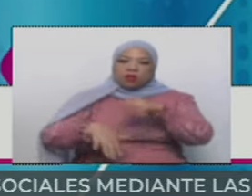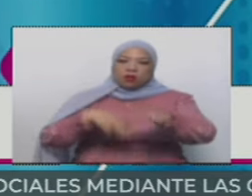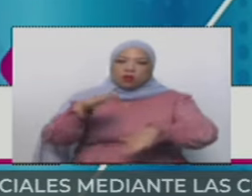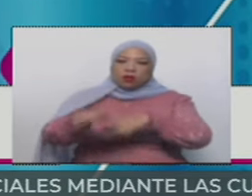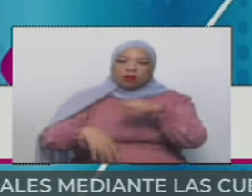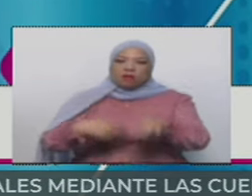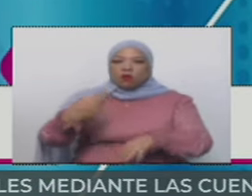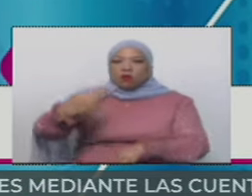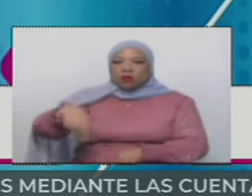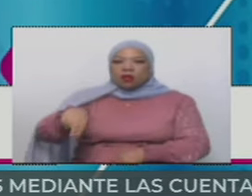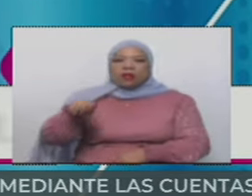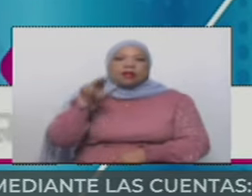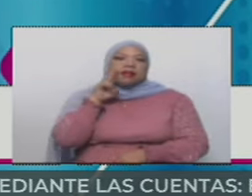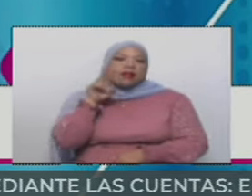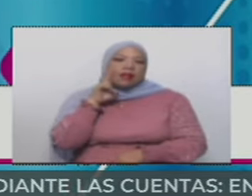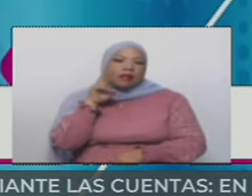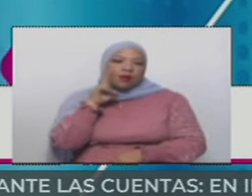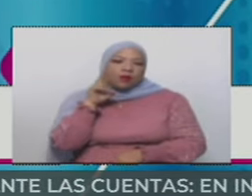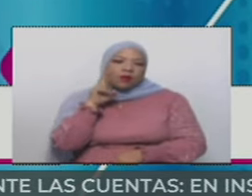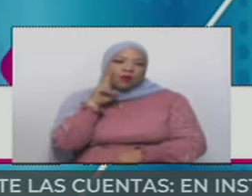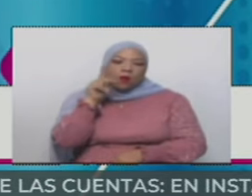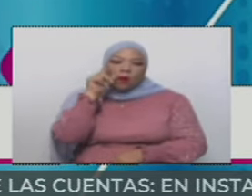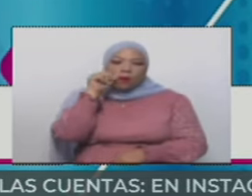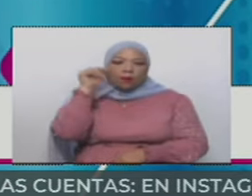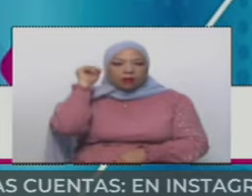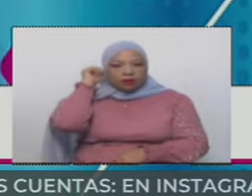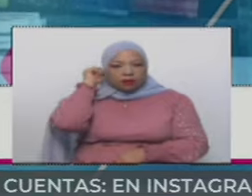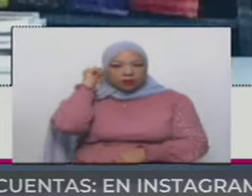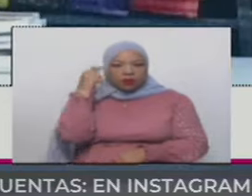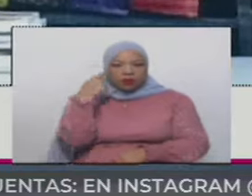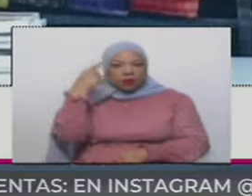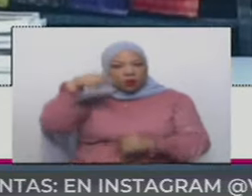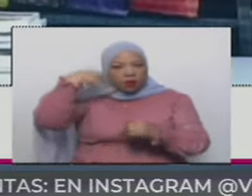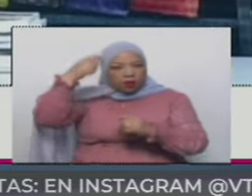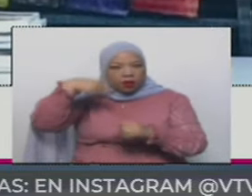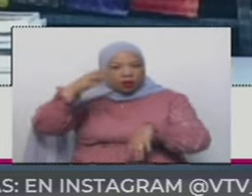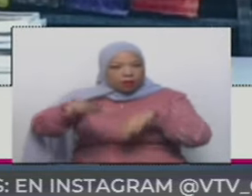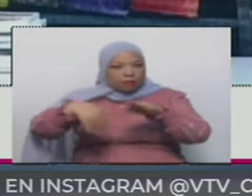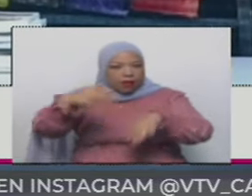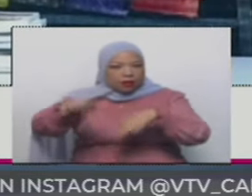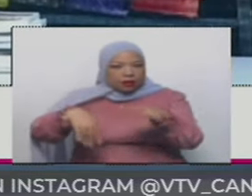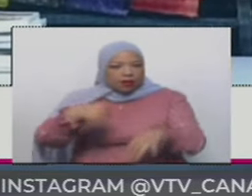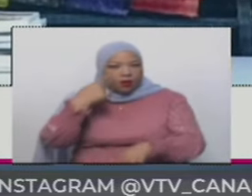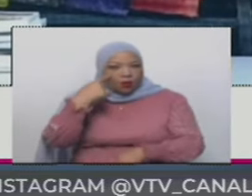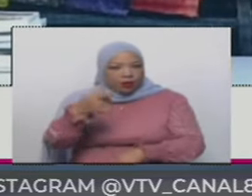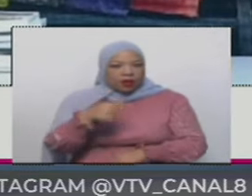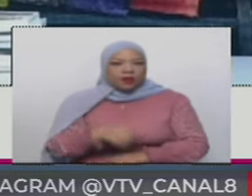nietos y las nietas. ¿Ustedes vieron el video en la playa?